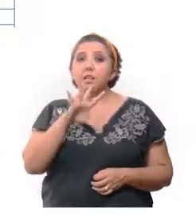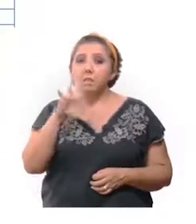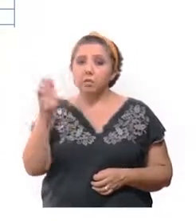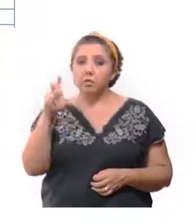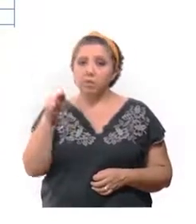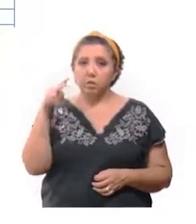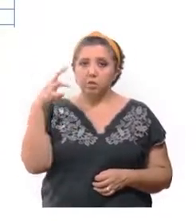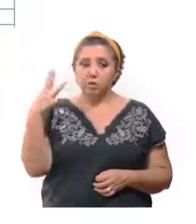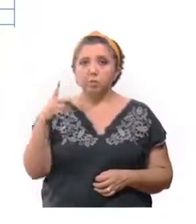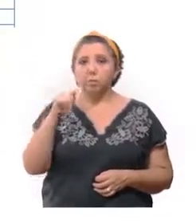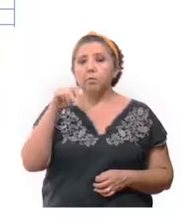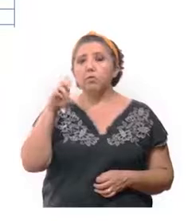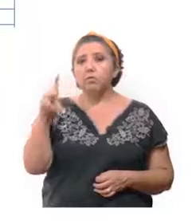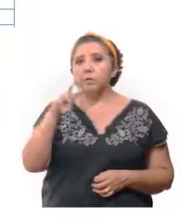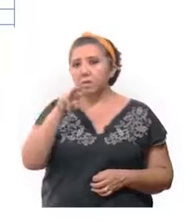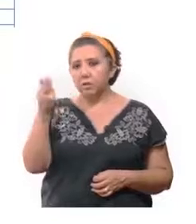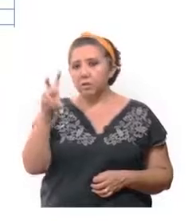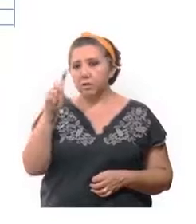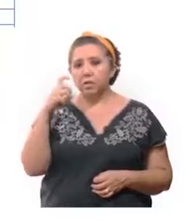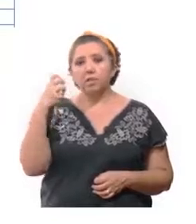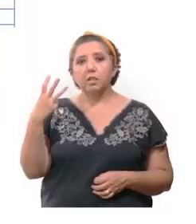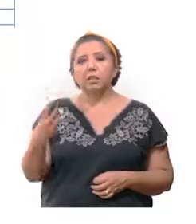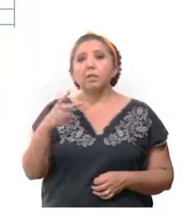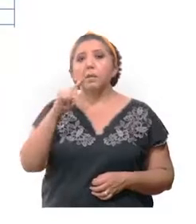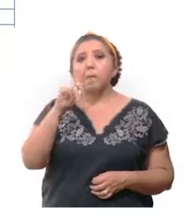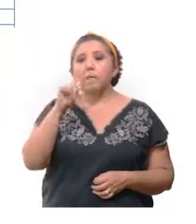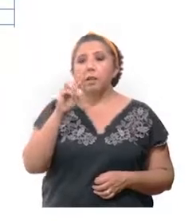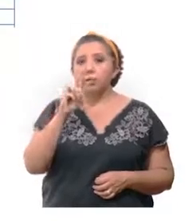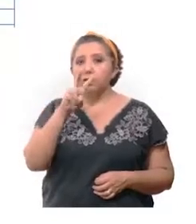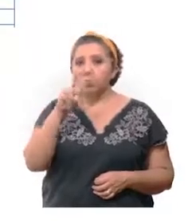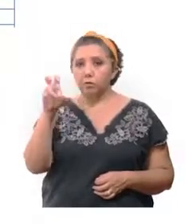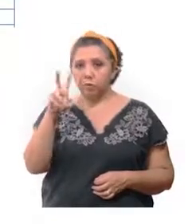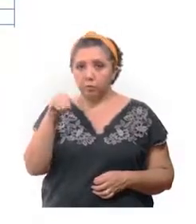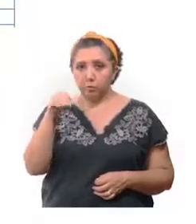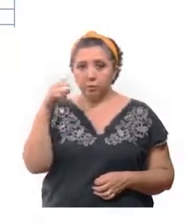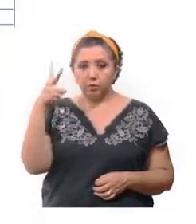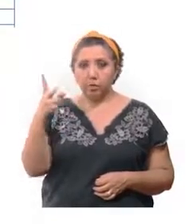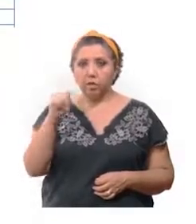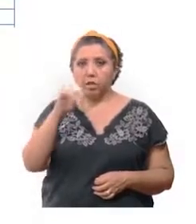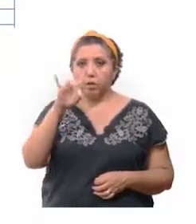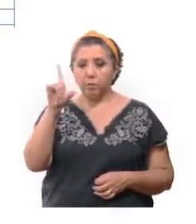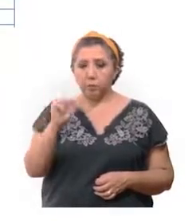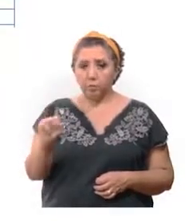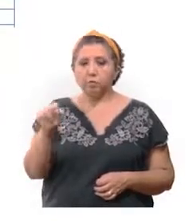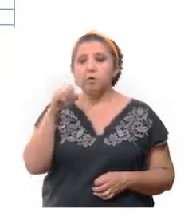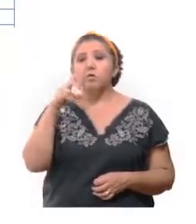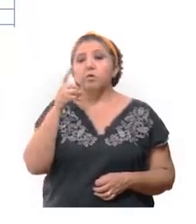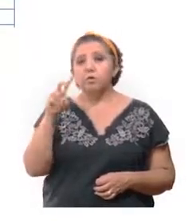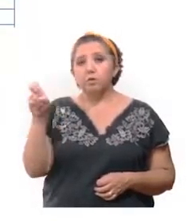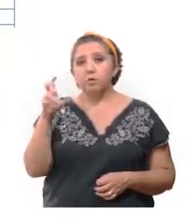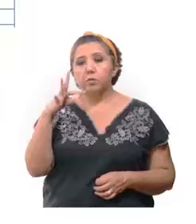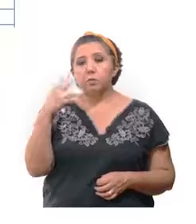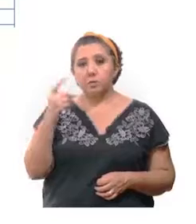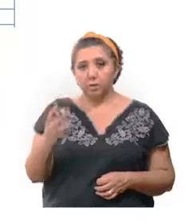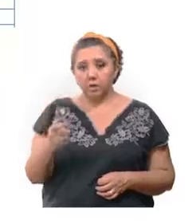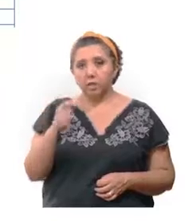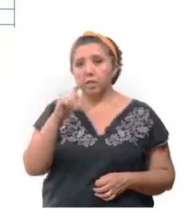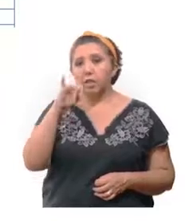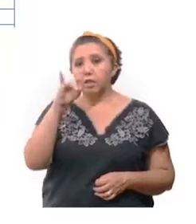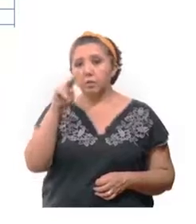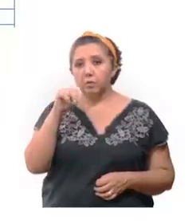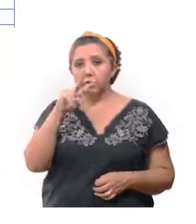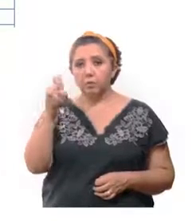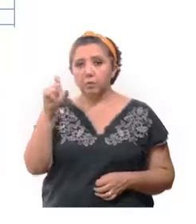583, Motul 333, Peto 292, Temozón 257, Tinum